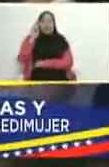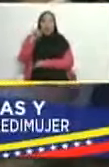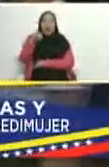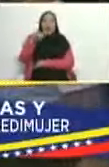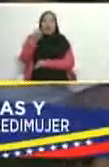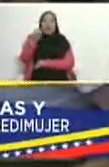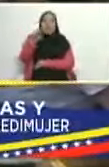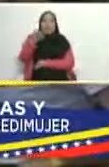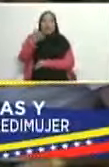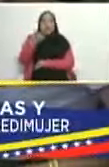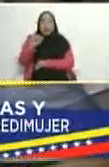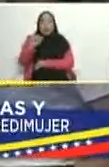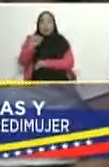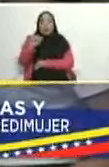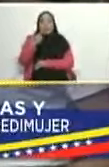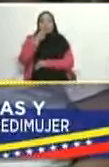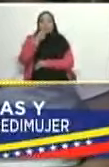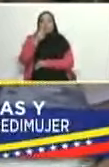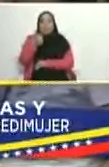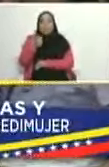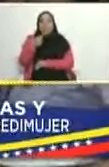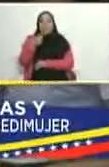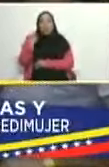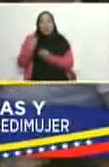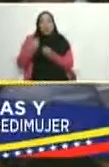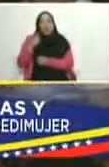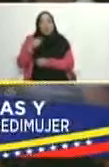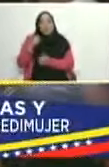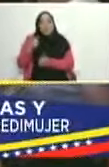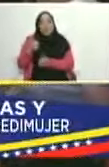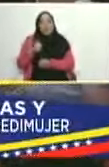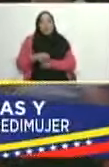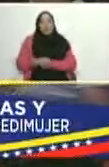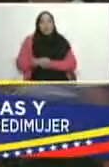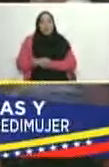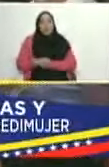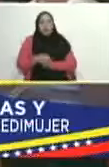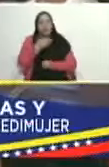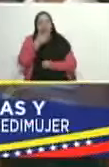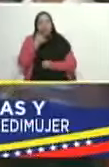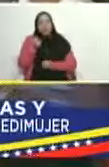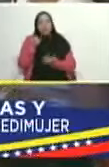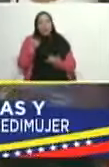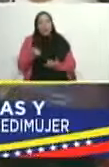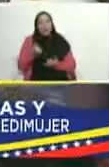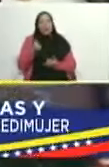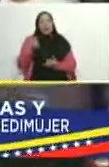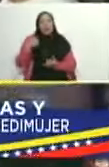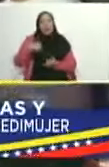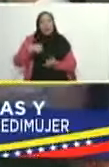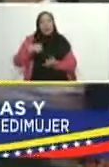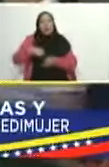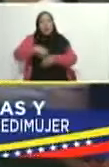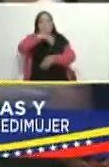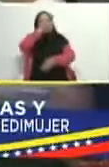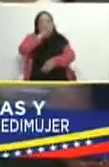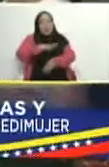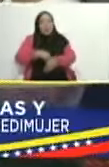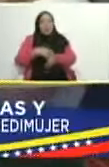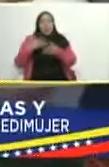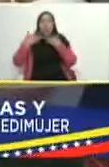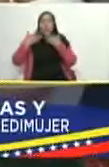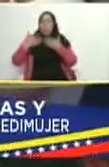estás, María? Muy bien. ¿Y usted cómo está? Yo estoy bien y estoy mejor porque estoy en Barcelona. Claro, con este calor